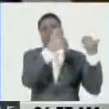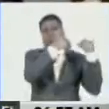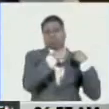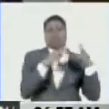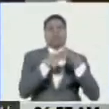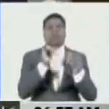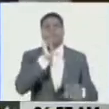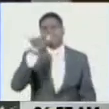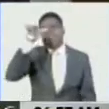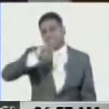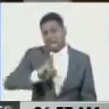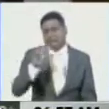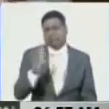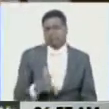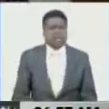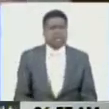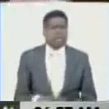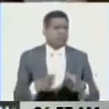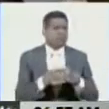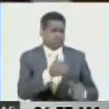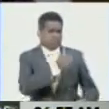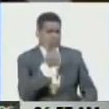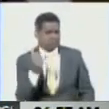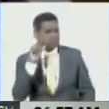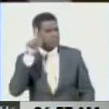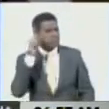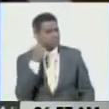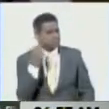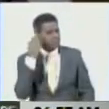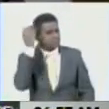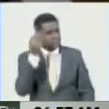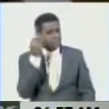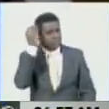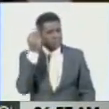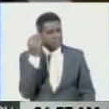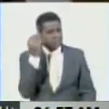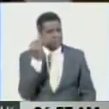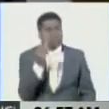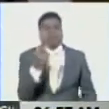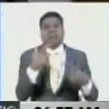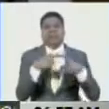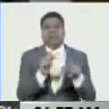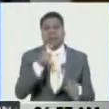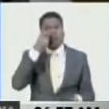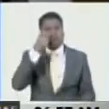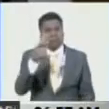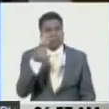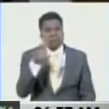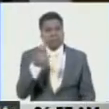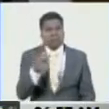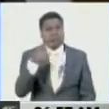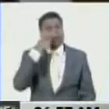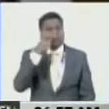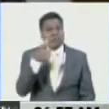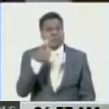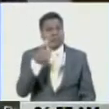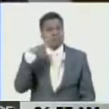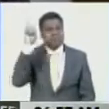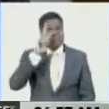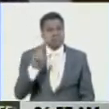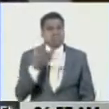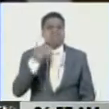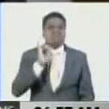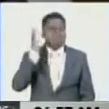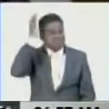males, supuestamente, según el criterio y la tesis de la oposición venezolana. Pero el pueblo llano, el pueblo de a pie, el pueblo venezolano tiene esa